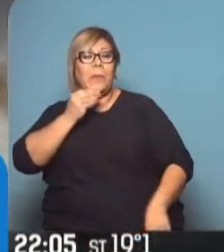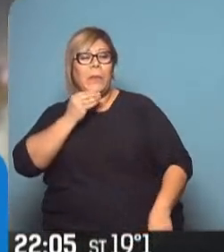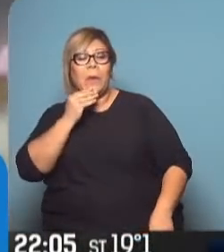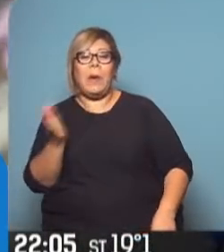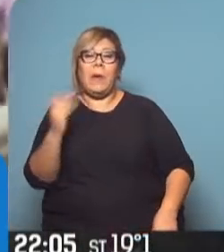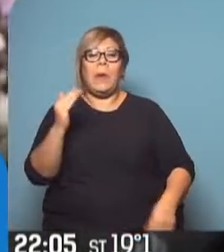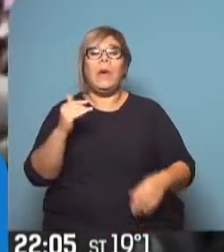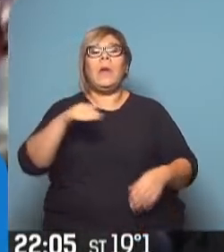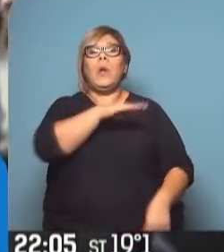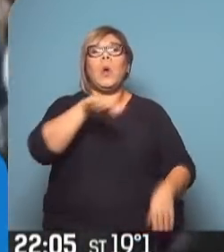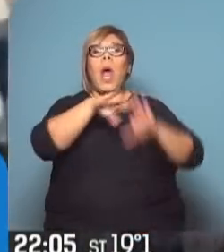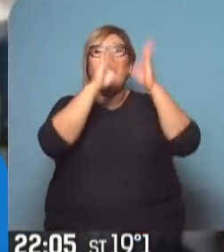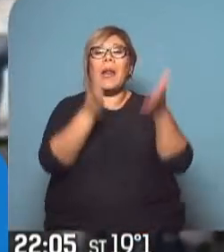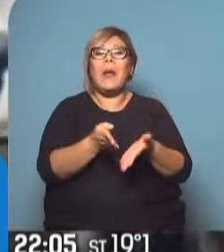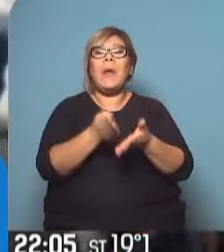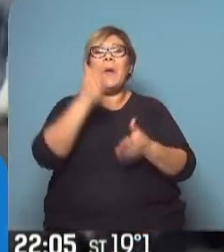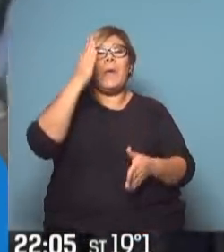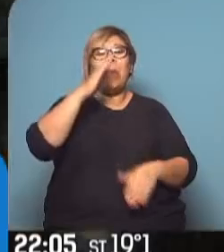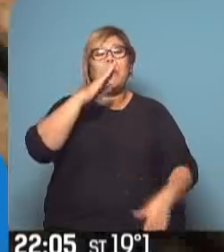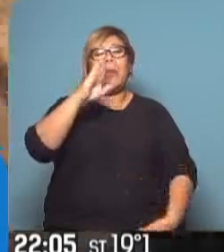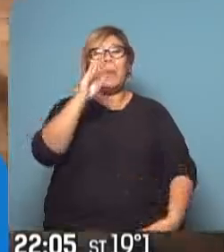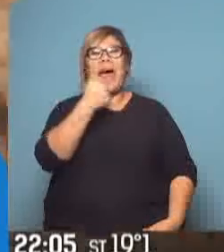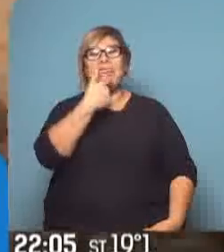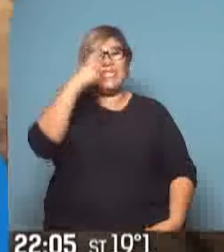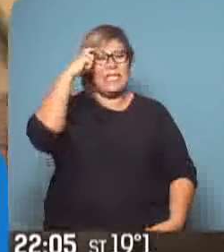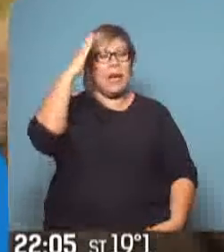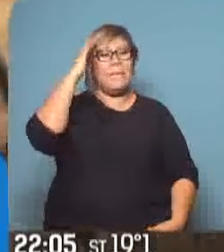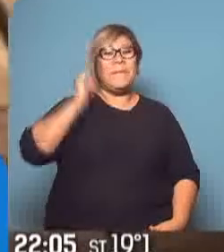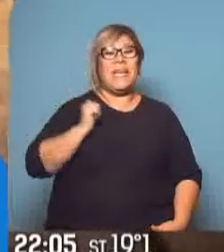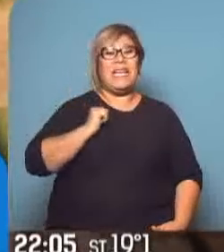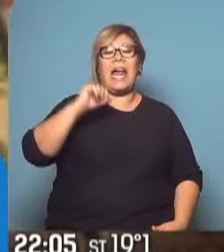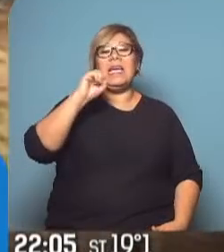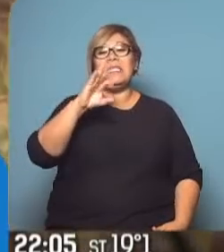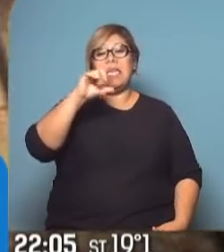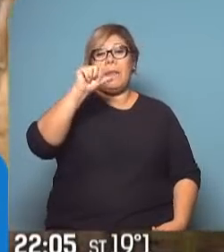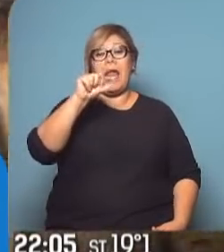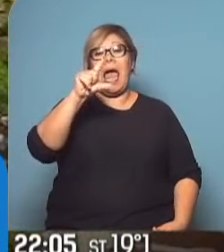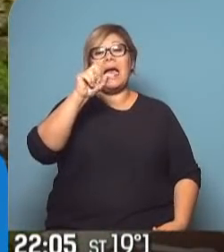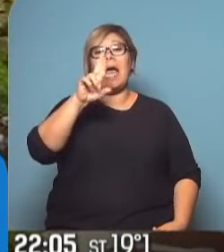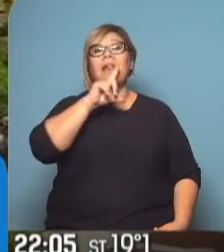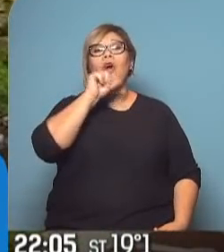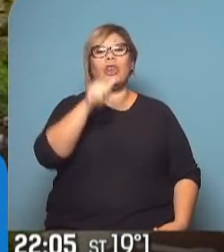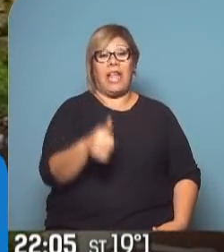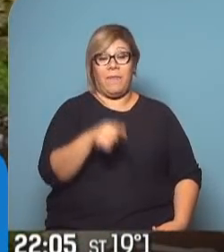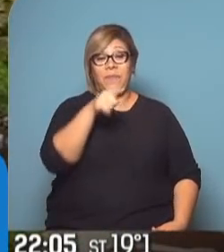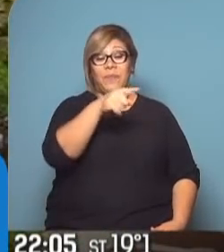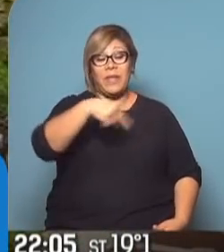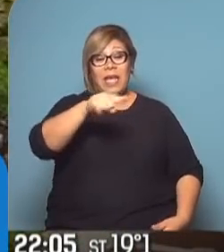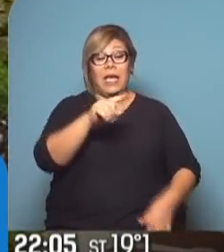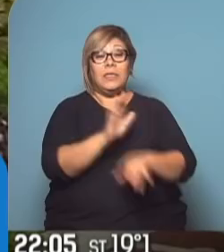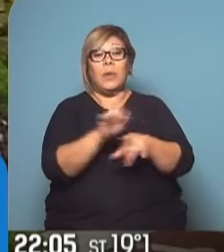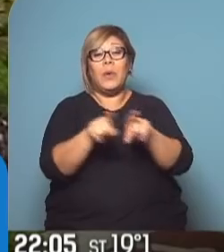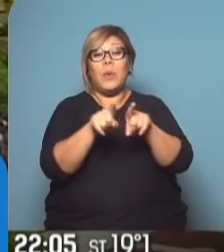base militar La Carlota. Allí los esperaban integrantes de la Guardia Nacional que les habrían comunicado que se trataba de un